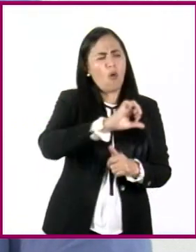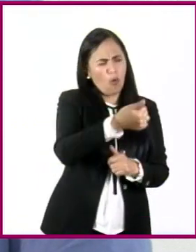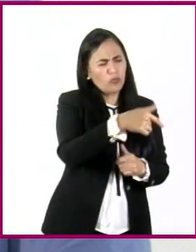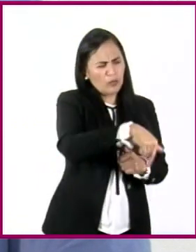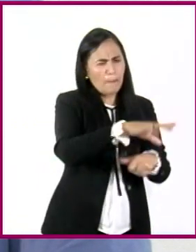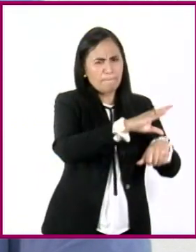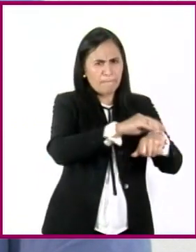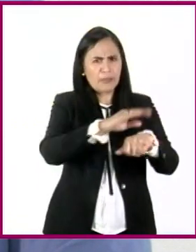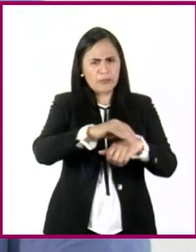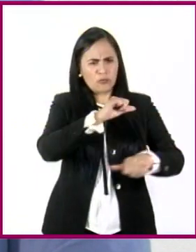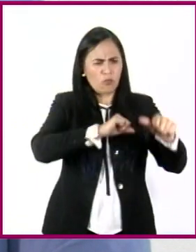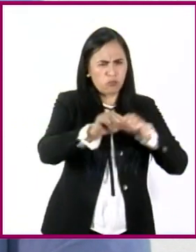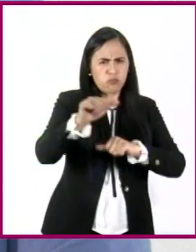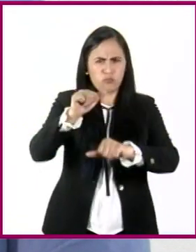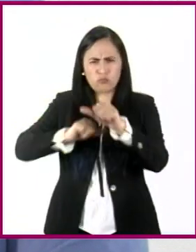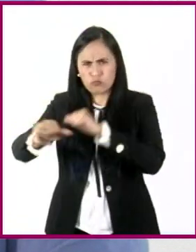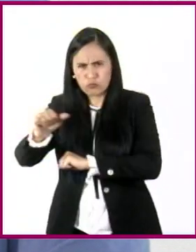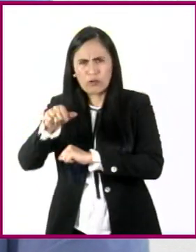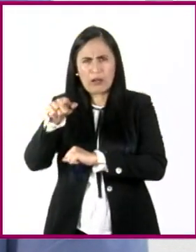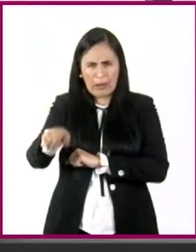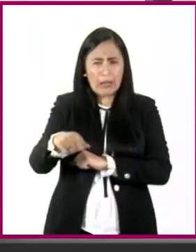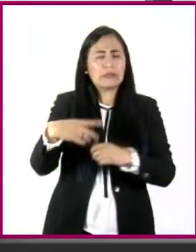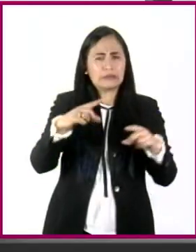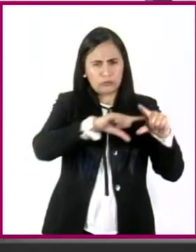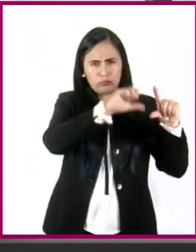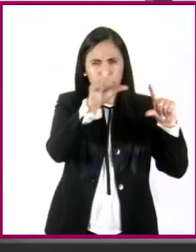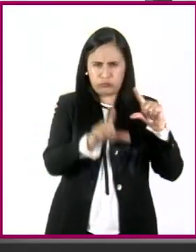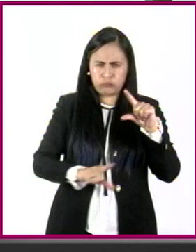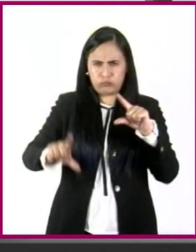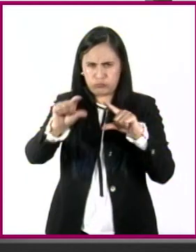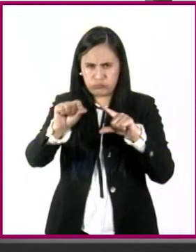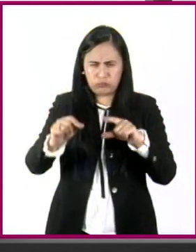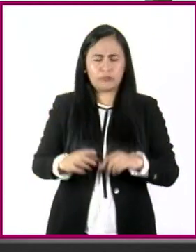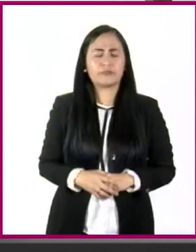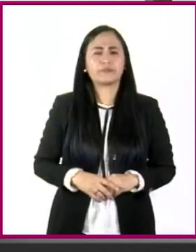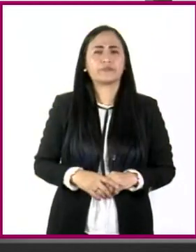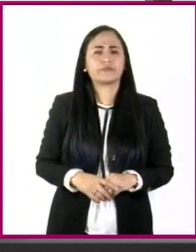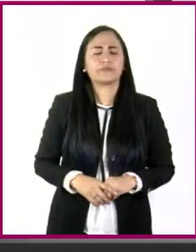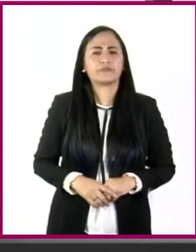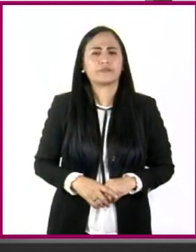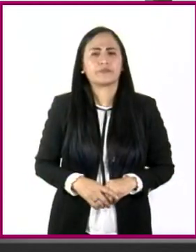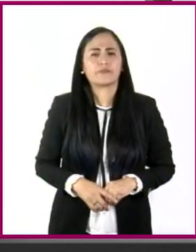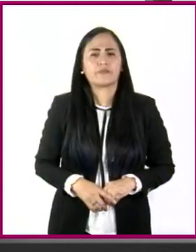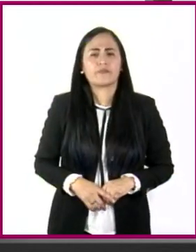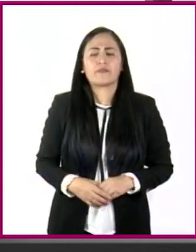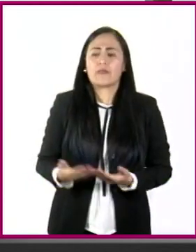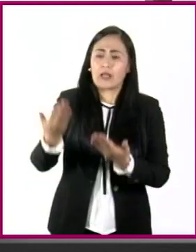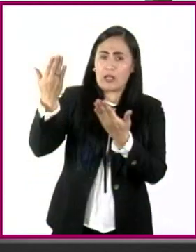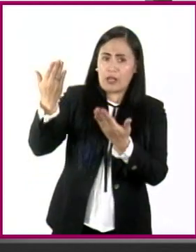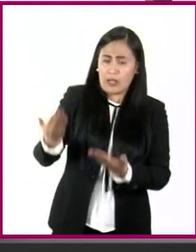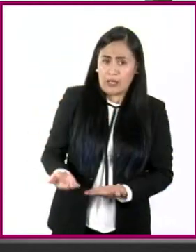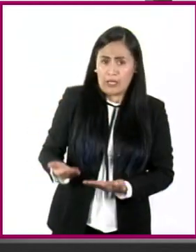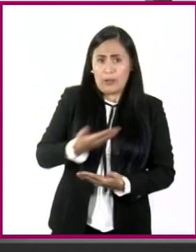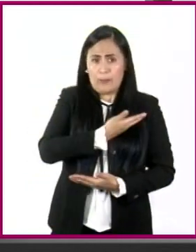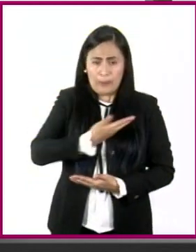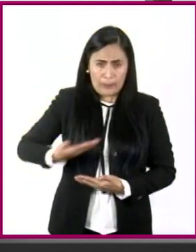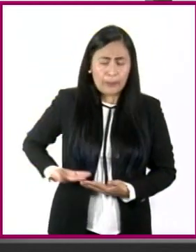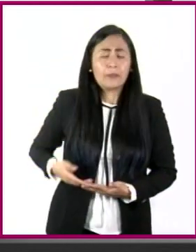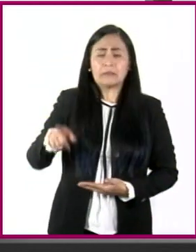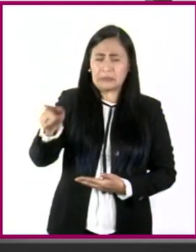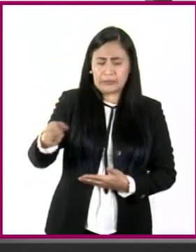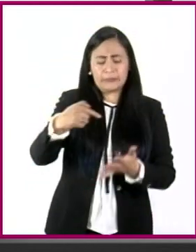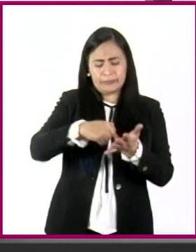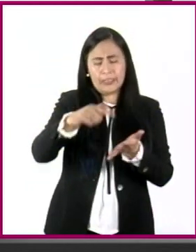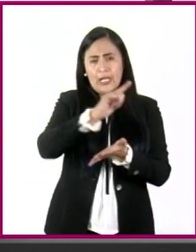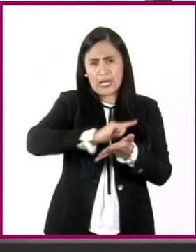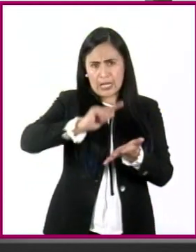en la renovación del poder público a escala nacional, y que más allá de eso se trata de una figura política con sustento jurídico a través de